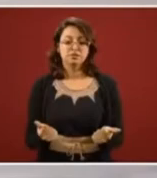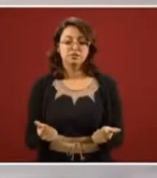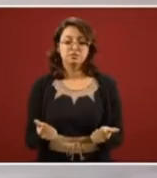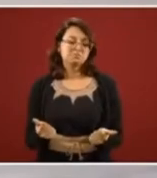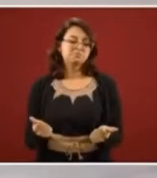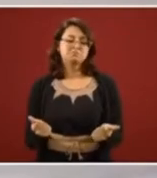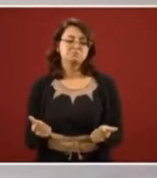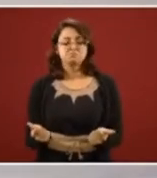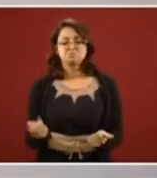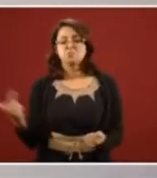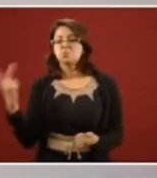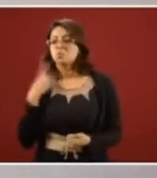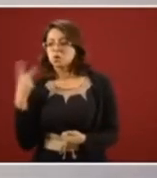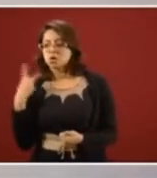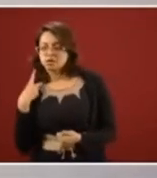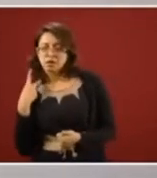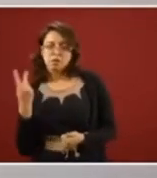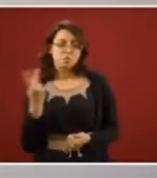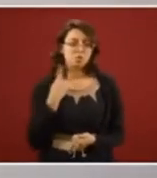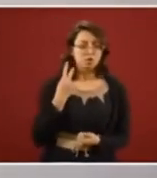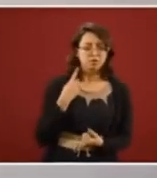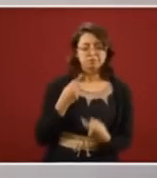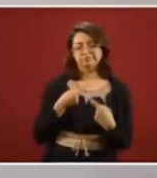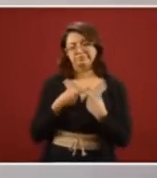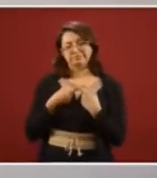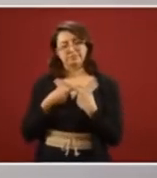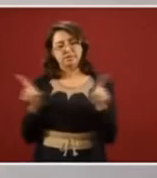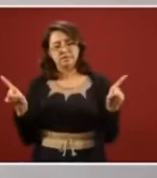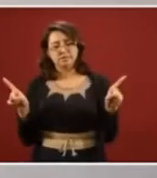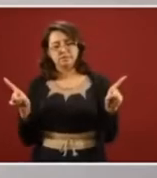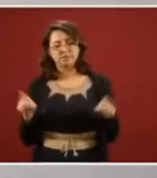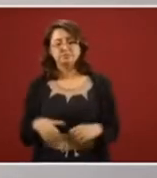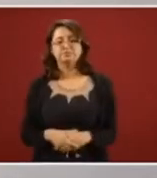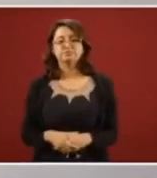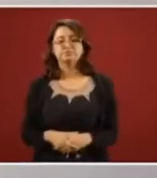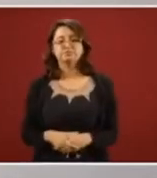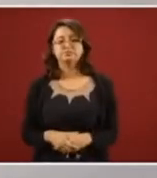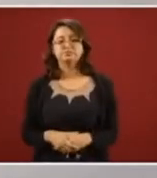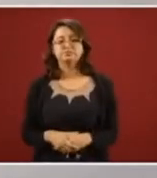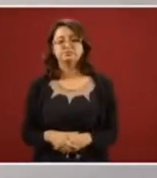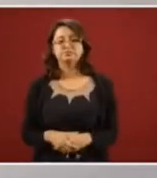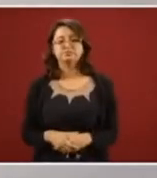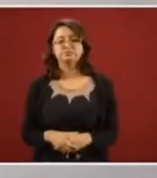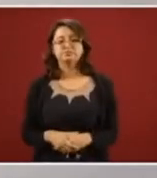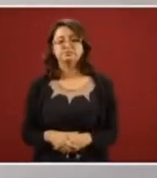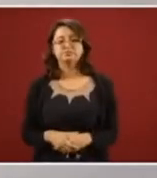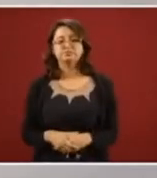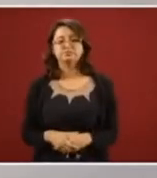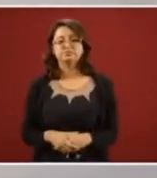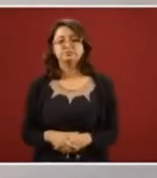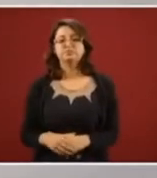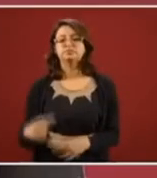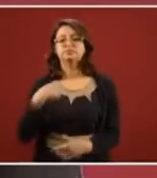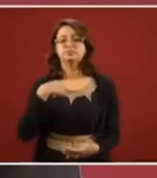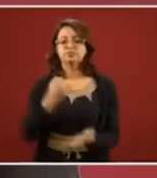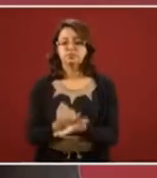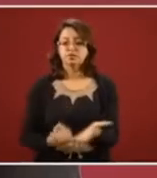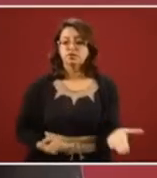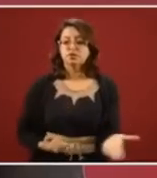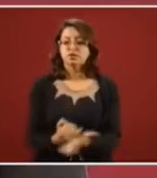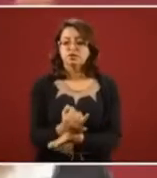frente y yo decidí cantar antes aire